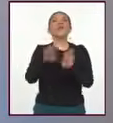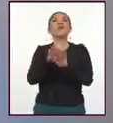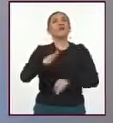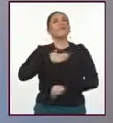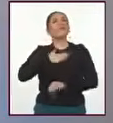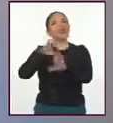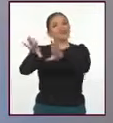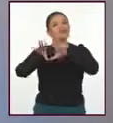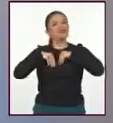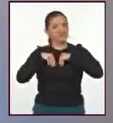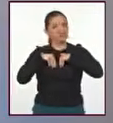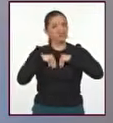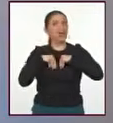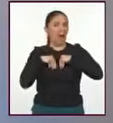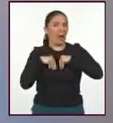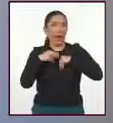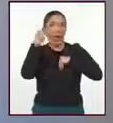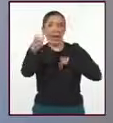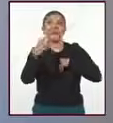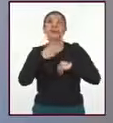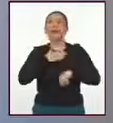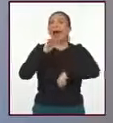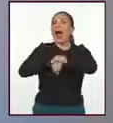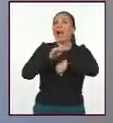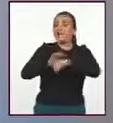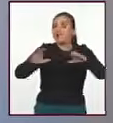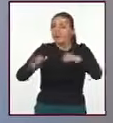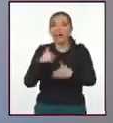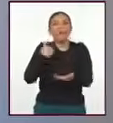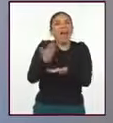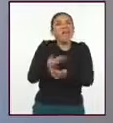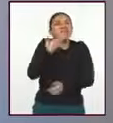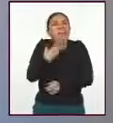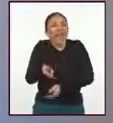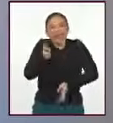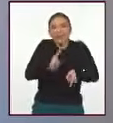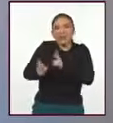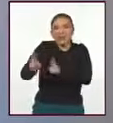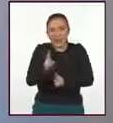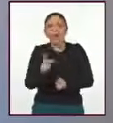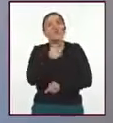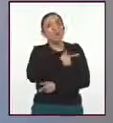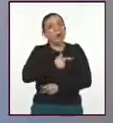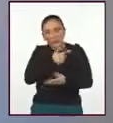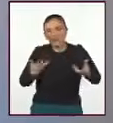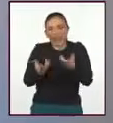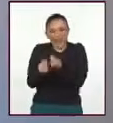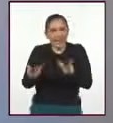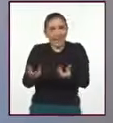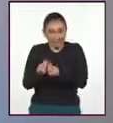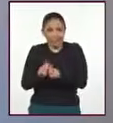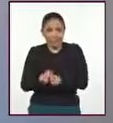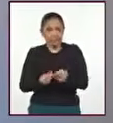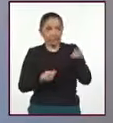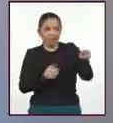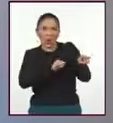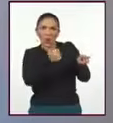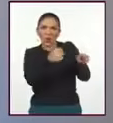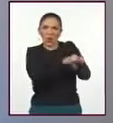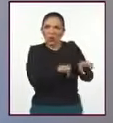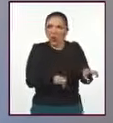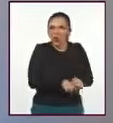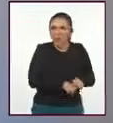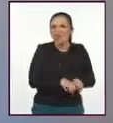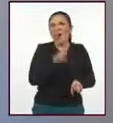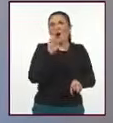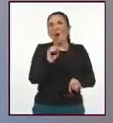y se quedan como, bueno, estos son nuestros amigos, nos caen bien, hay que reunirnos. Vemos al equipo rival o